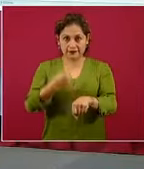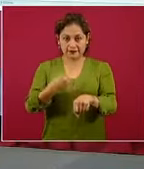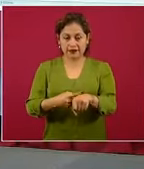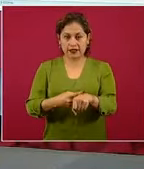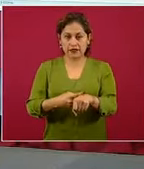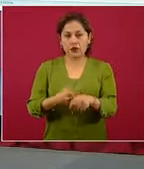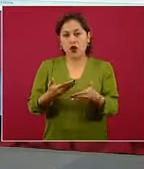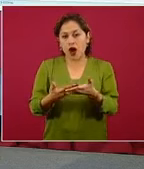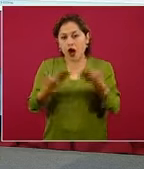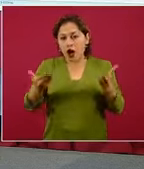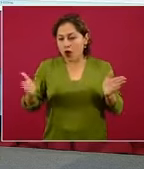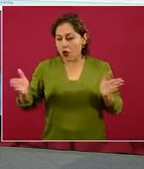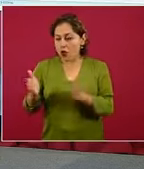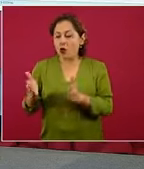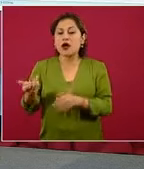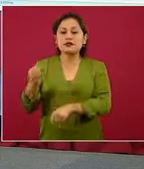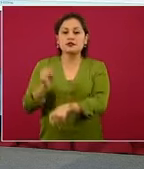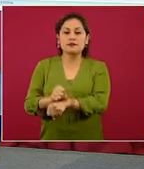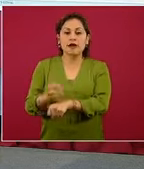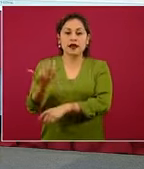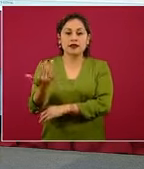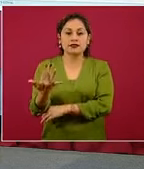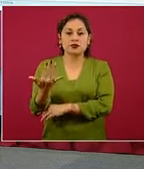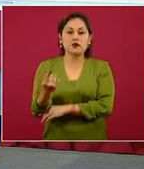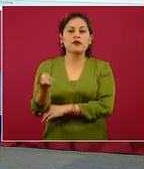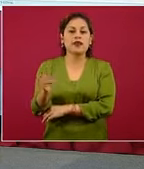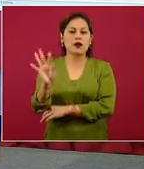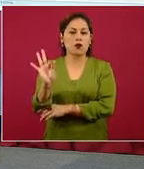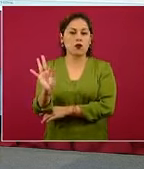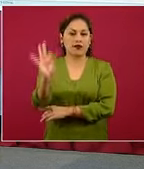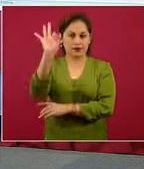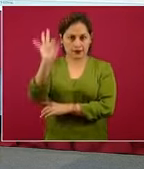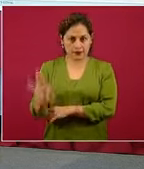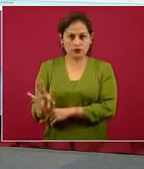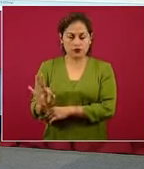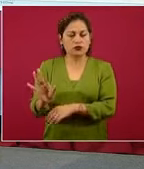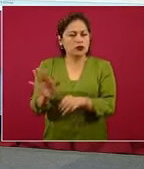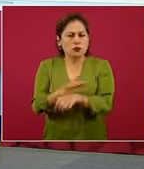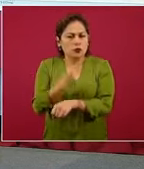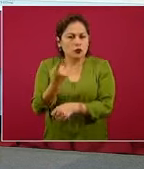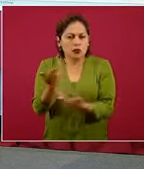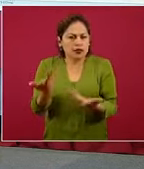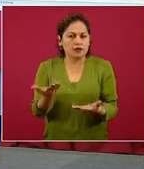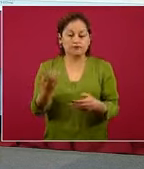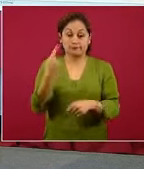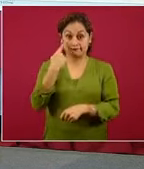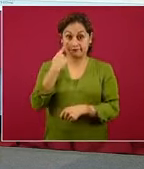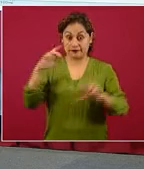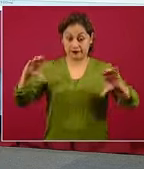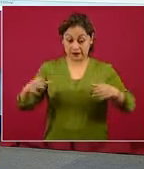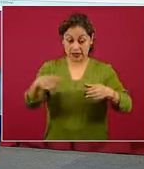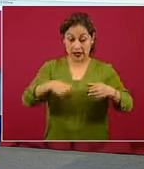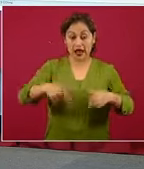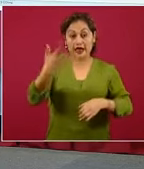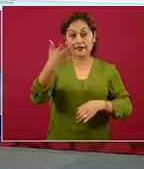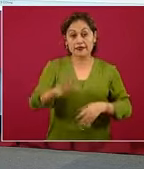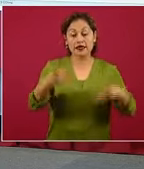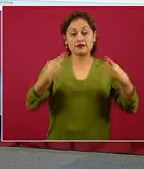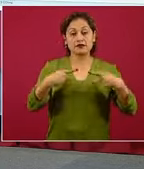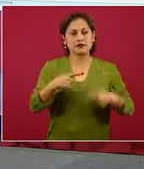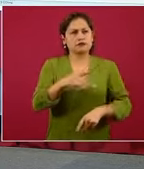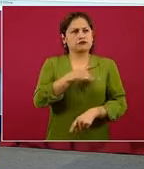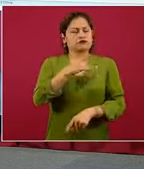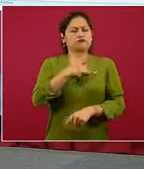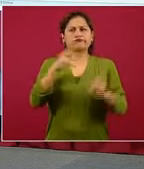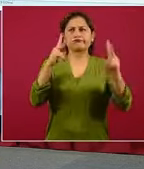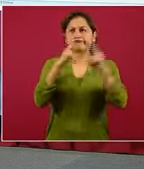semana 50, es lo que representa, 40%. Quiere decir que de cada 10 personas que expresan una infección respiratoria